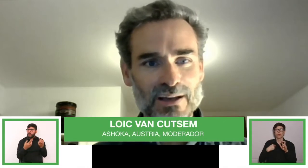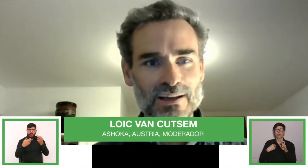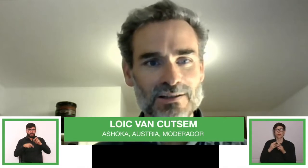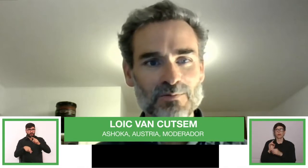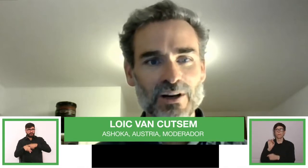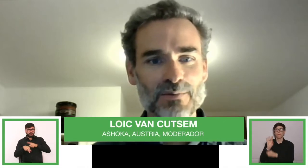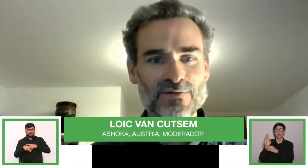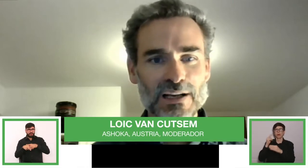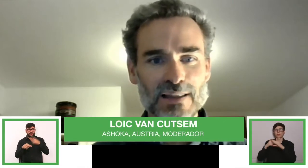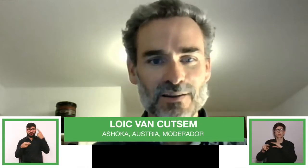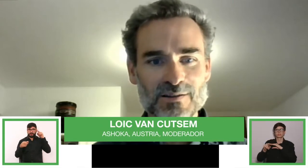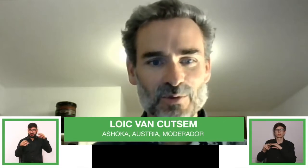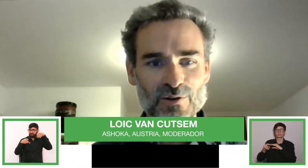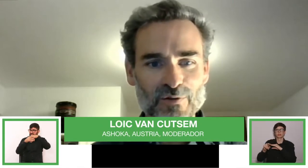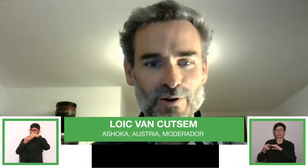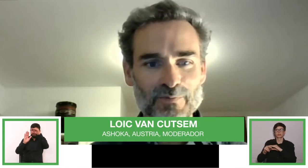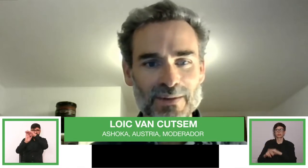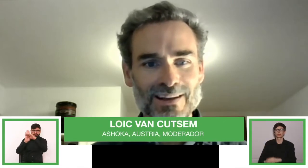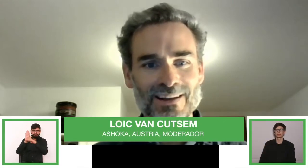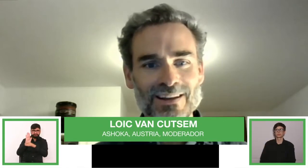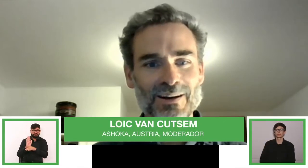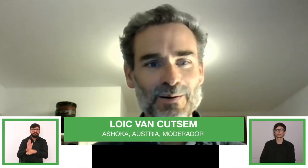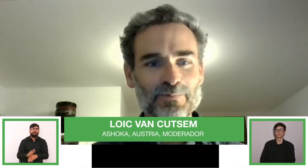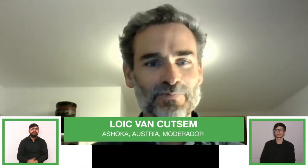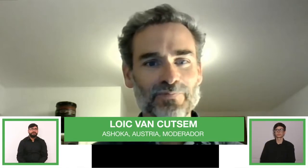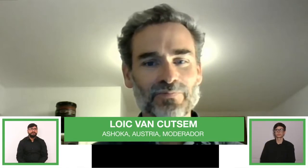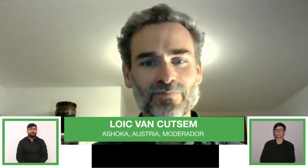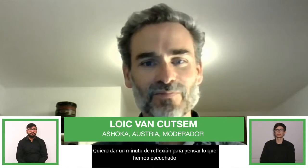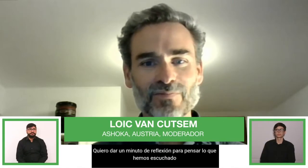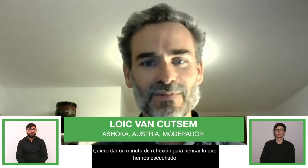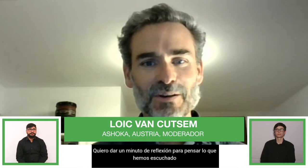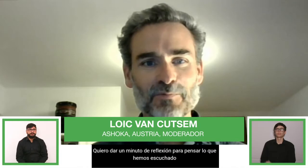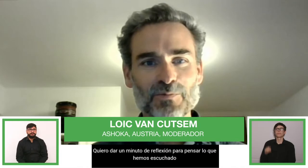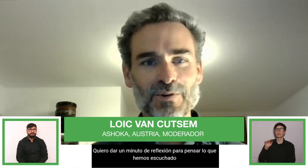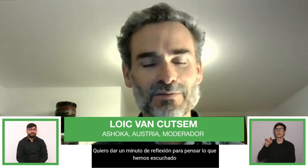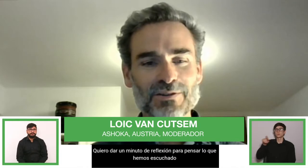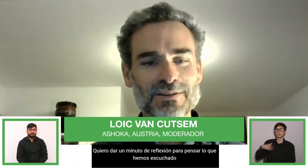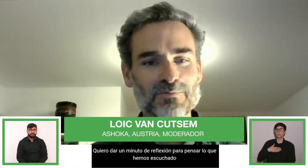de chat, de ver un poco el proyecto,